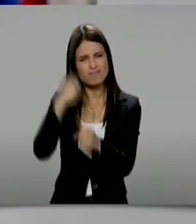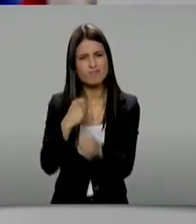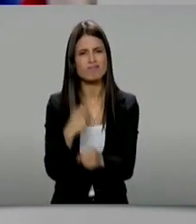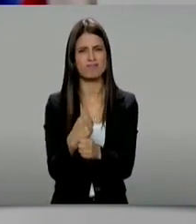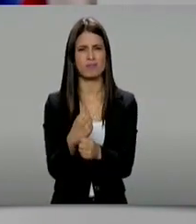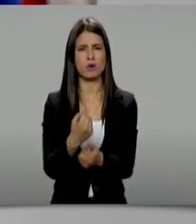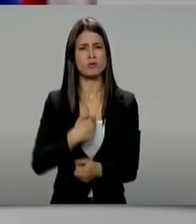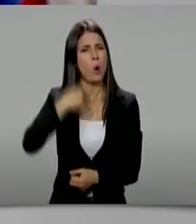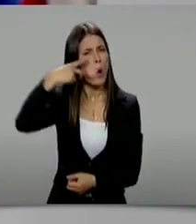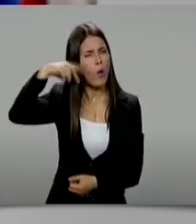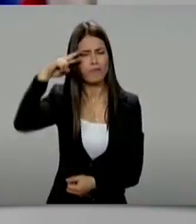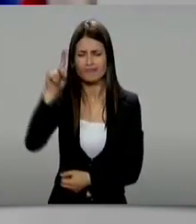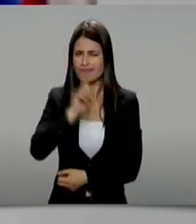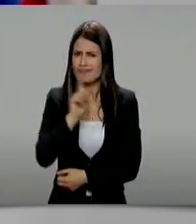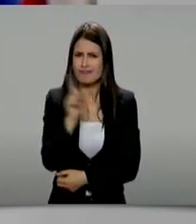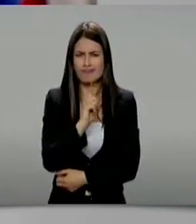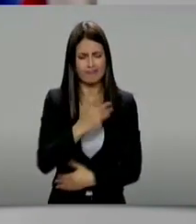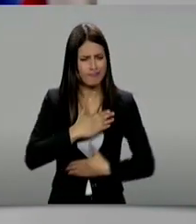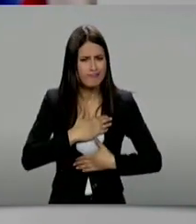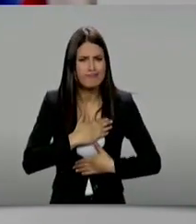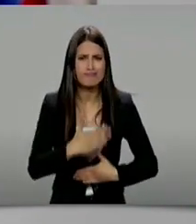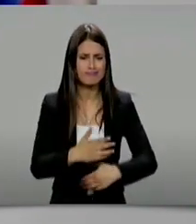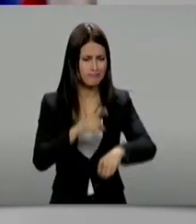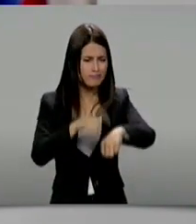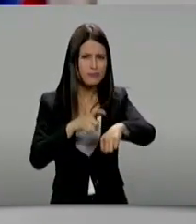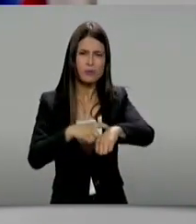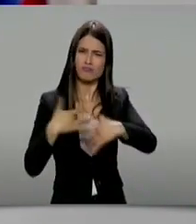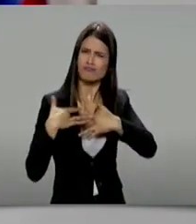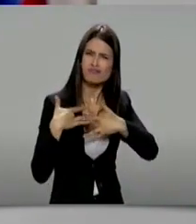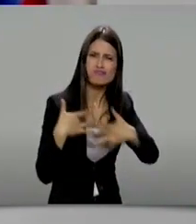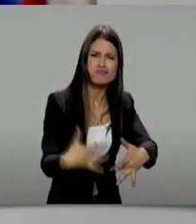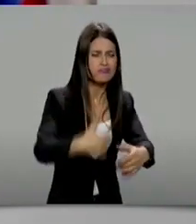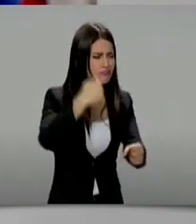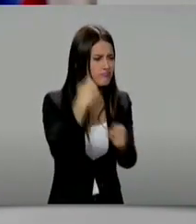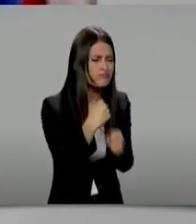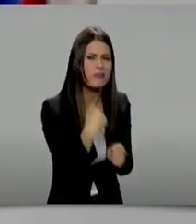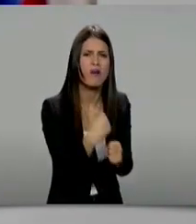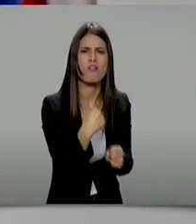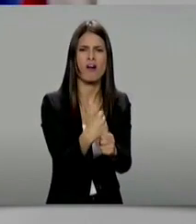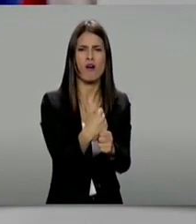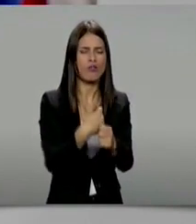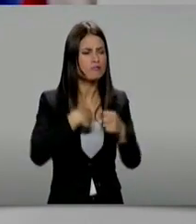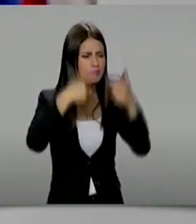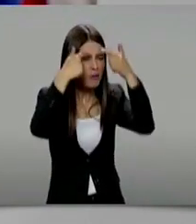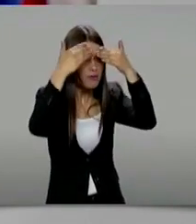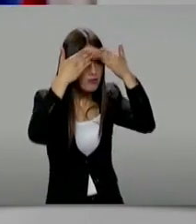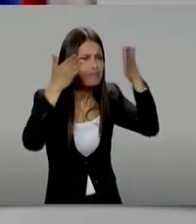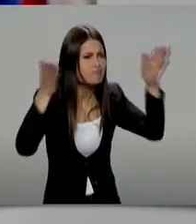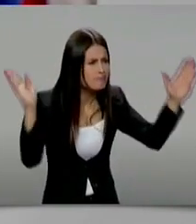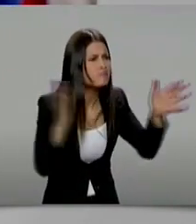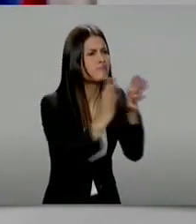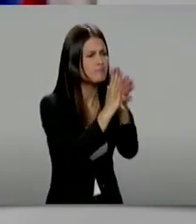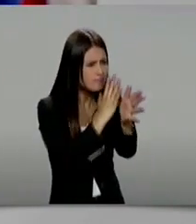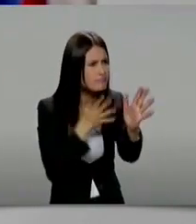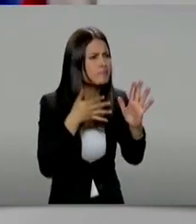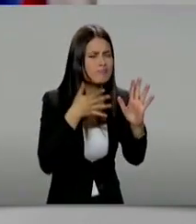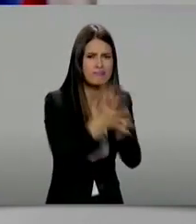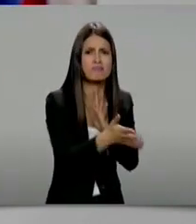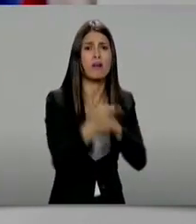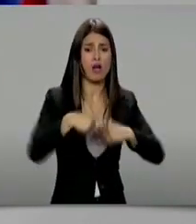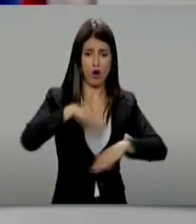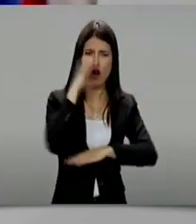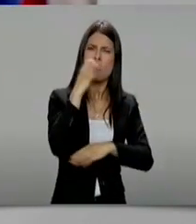honestidad con generosidad con franqueza y con apertura mental y de espíritu tanto en Colombia como en la